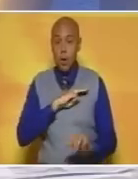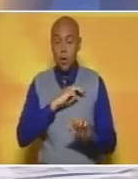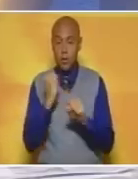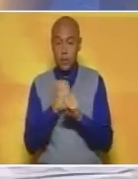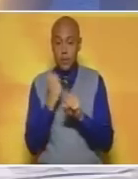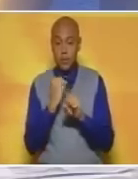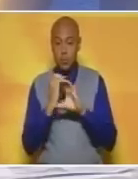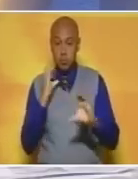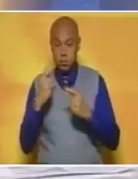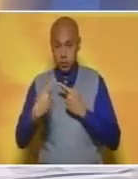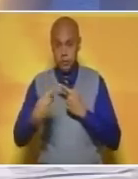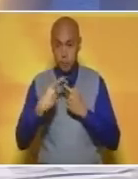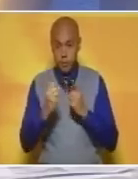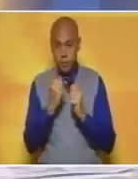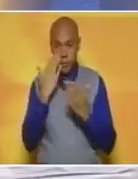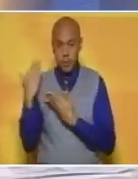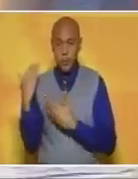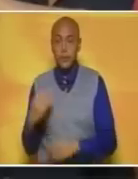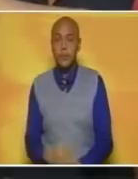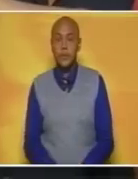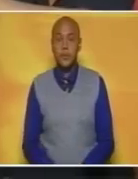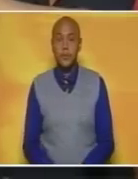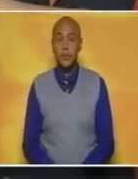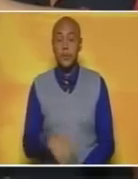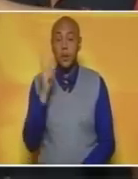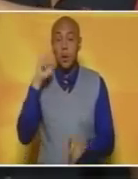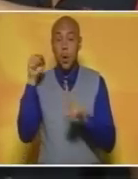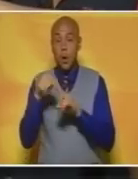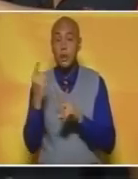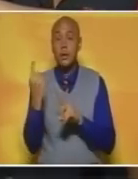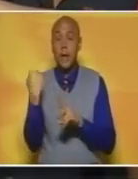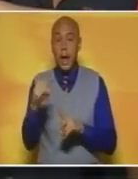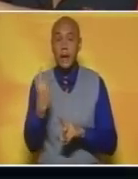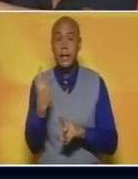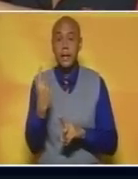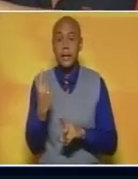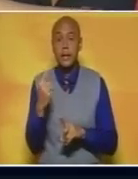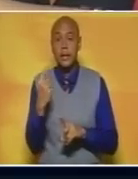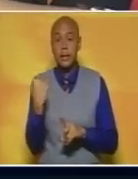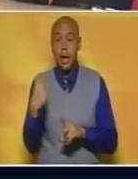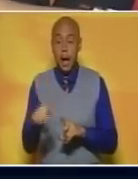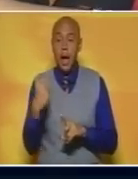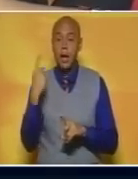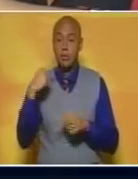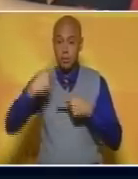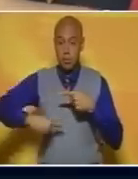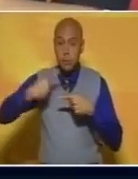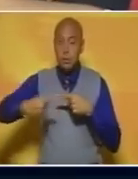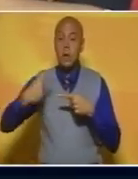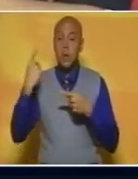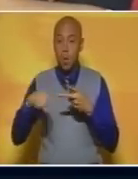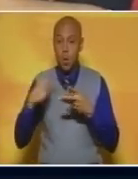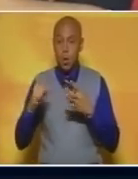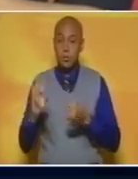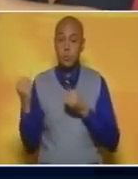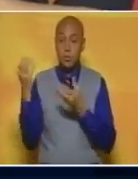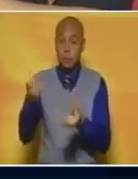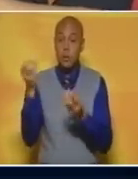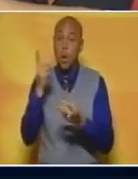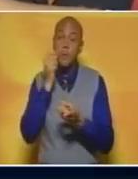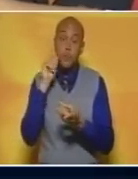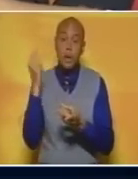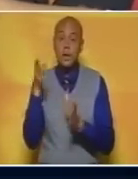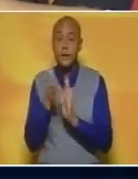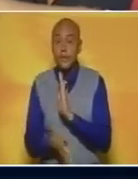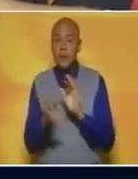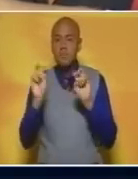Creinel Salazar nos tiene los detalles. Con el fin de entregar una serie de insumos que van a ponerse al servicio de nuestro pueblo, bueno, como